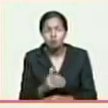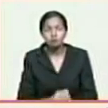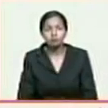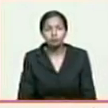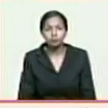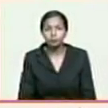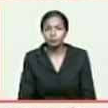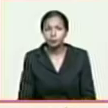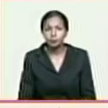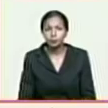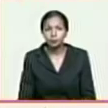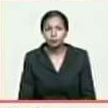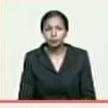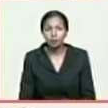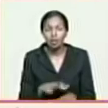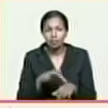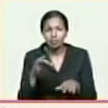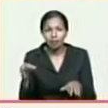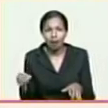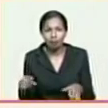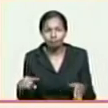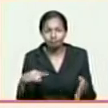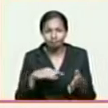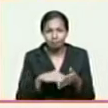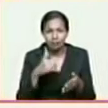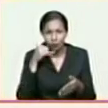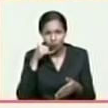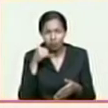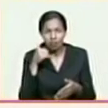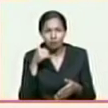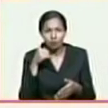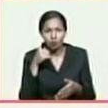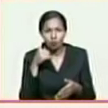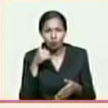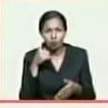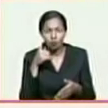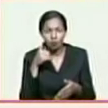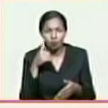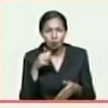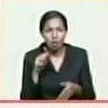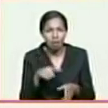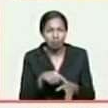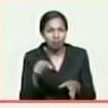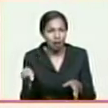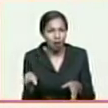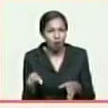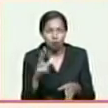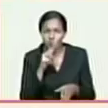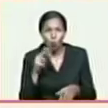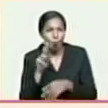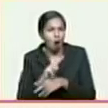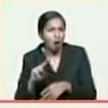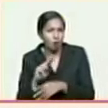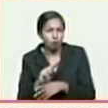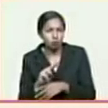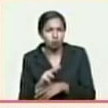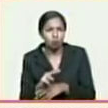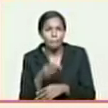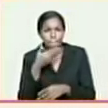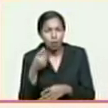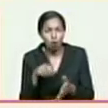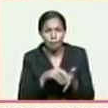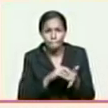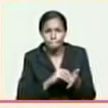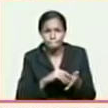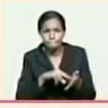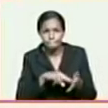dejar los cargadores de los celulares enchufados si no están recibiendo carga en ese